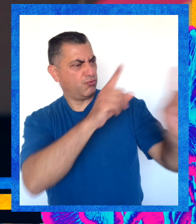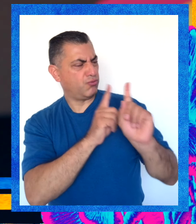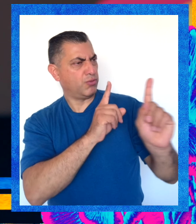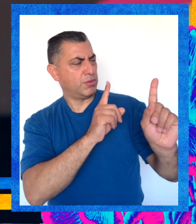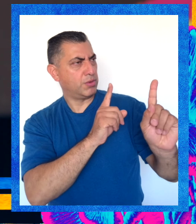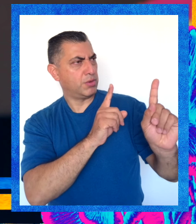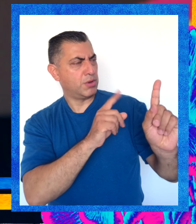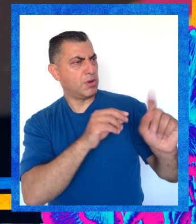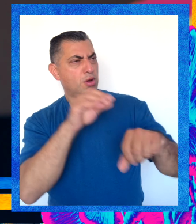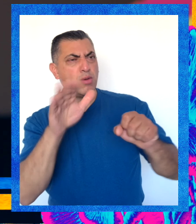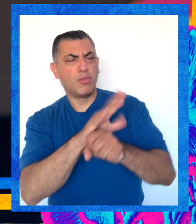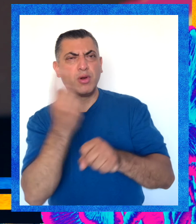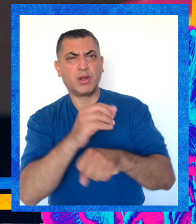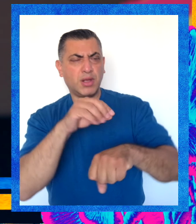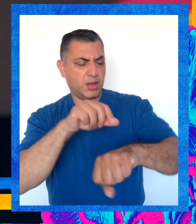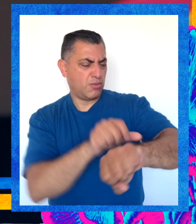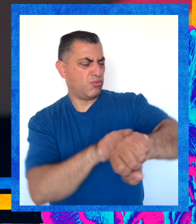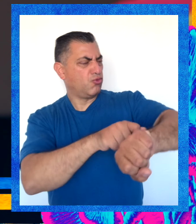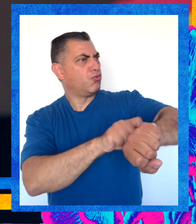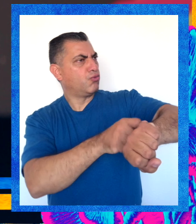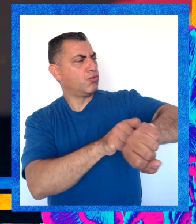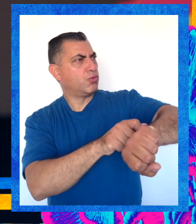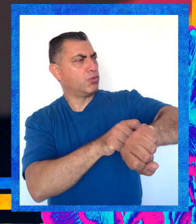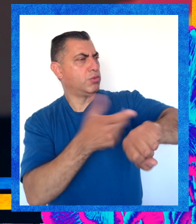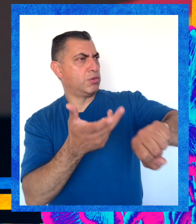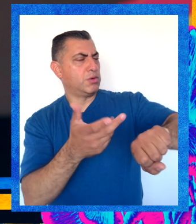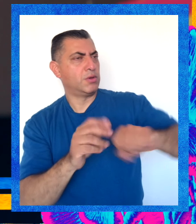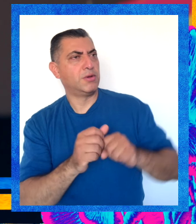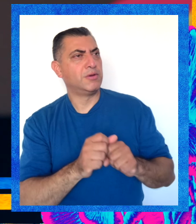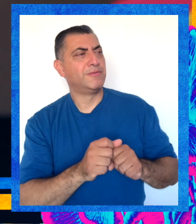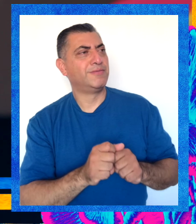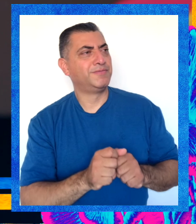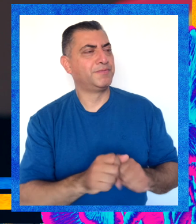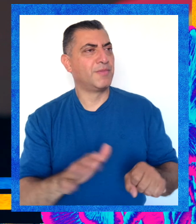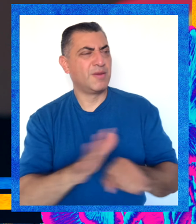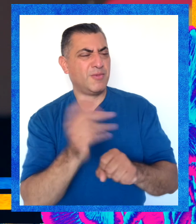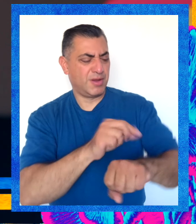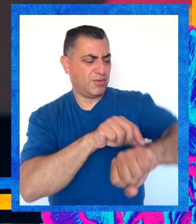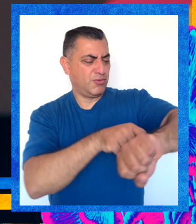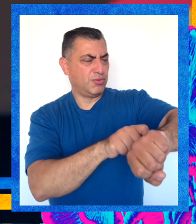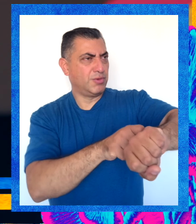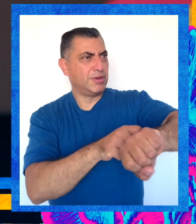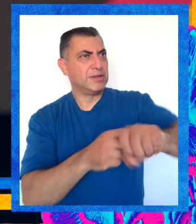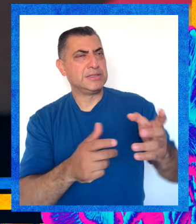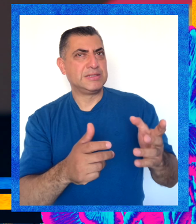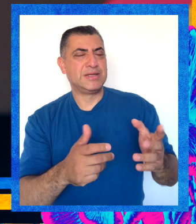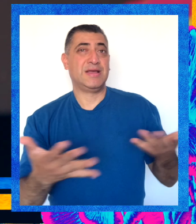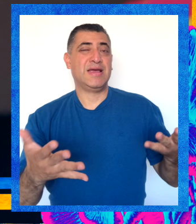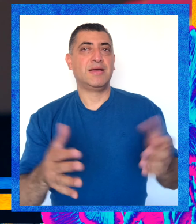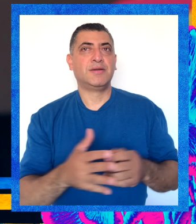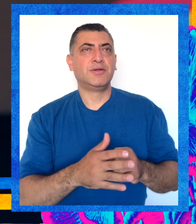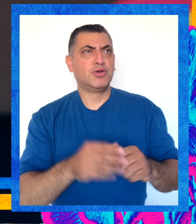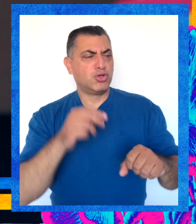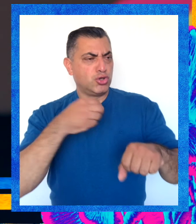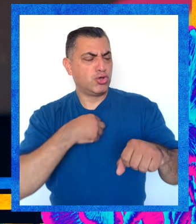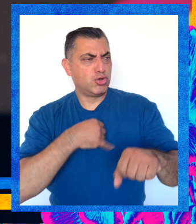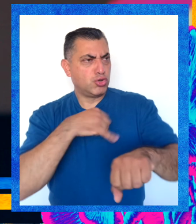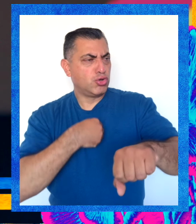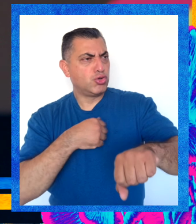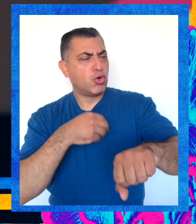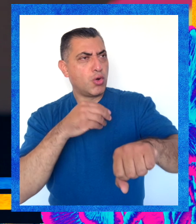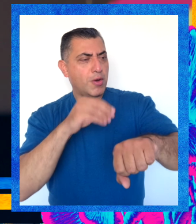eslovaca dice sí y cuál es el empleo suyo y yo soy el que toca la campana de entrada y la campana de salida por eso a